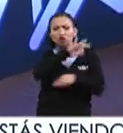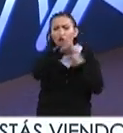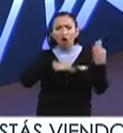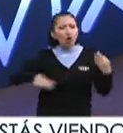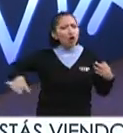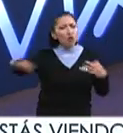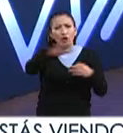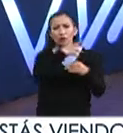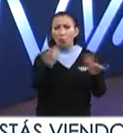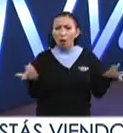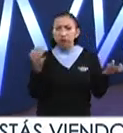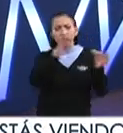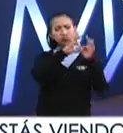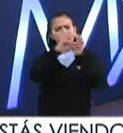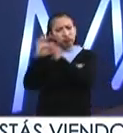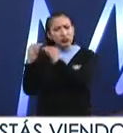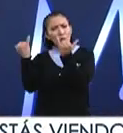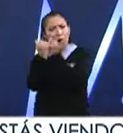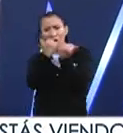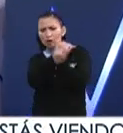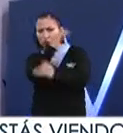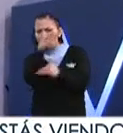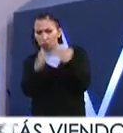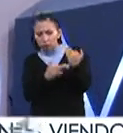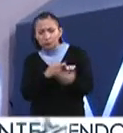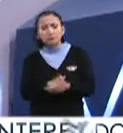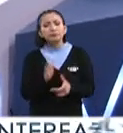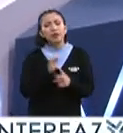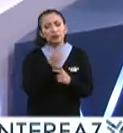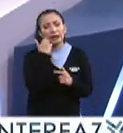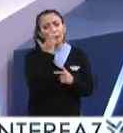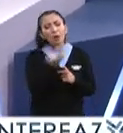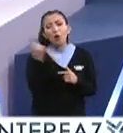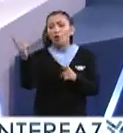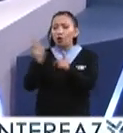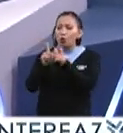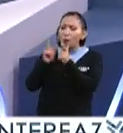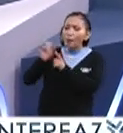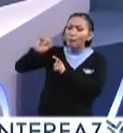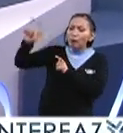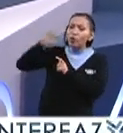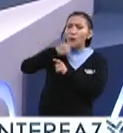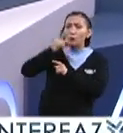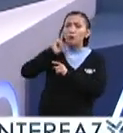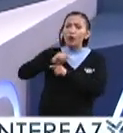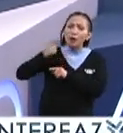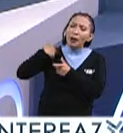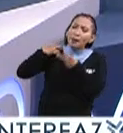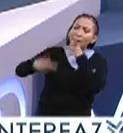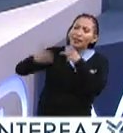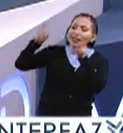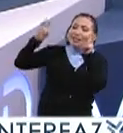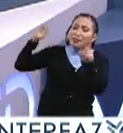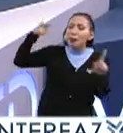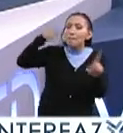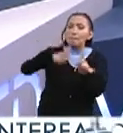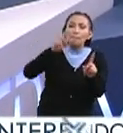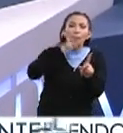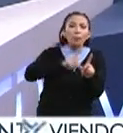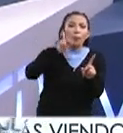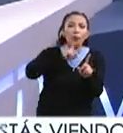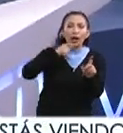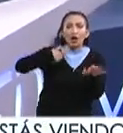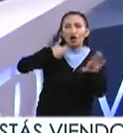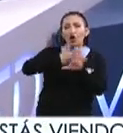los sectores a nivel transversal. Entonces, precisamente es que, bueno, pues se buscó un grupo de expertas y expertos para poder hablar sobre el tema